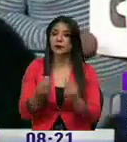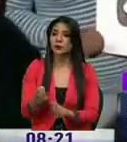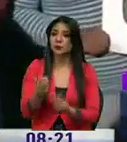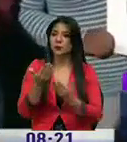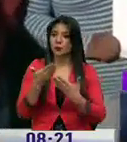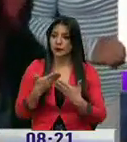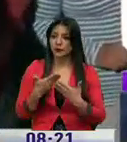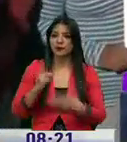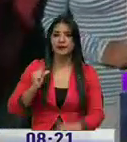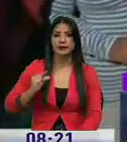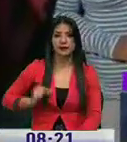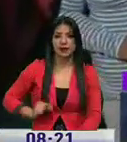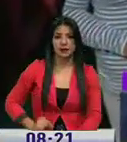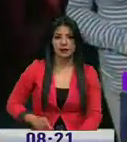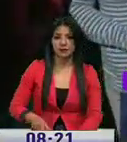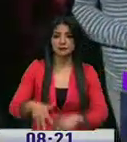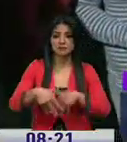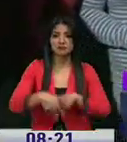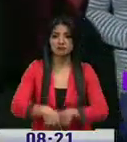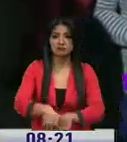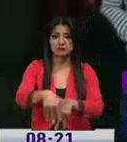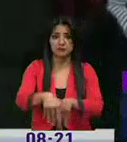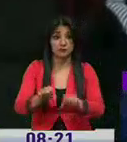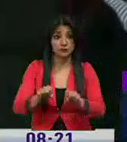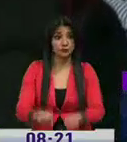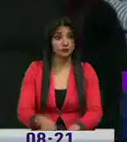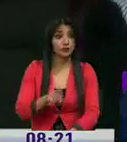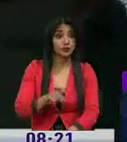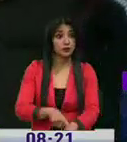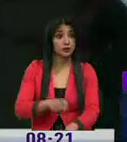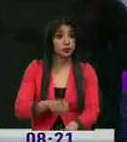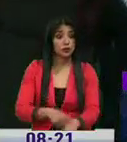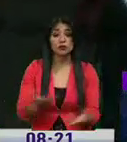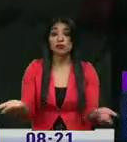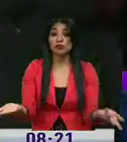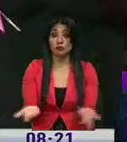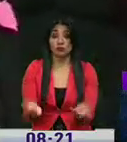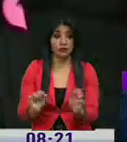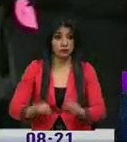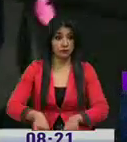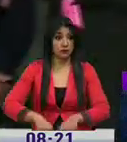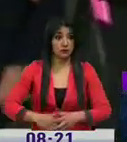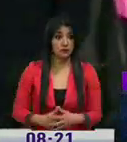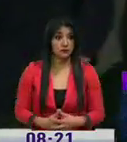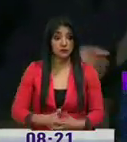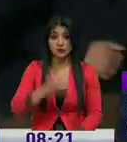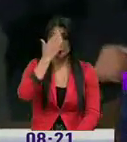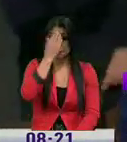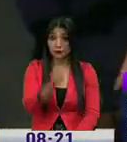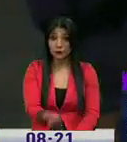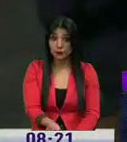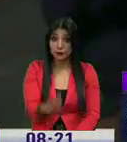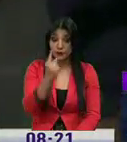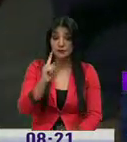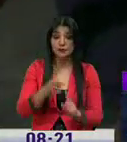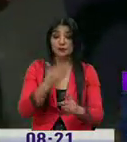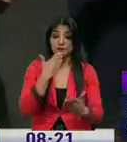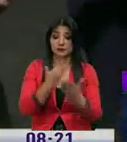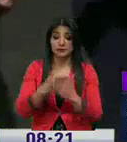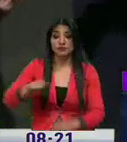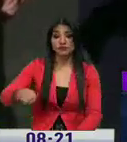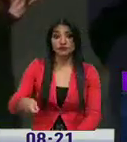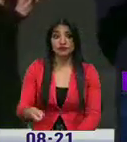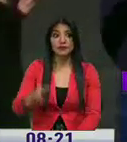entonces los detalles de esta marcha pacífica. ¿A qué hora es y dónde se van a encontrar? Buenos días, primeramente agradeciendo al canal